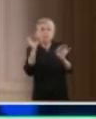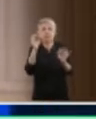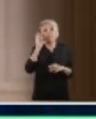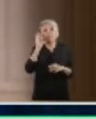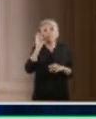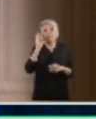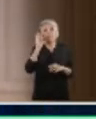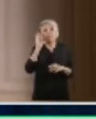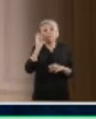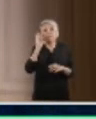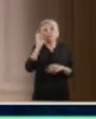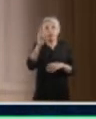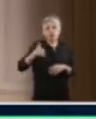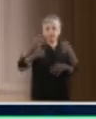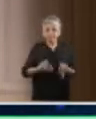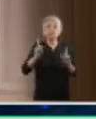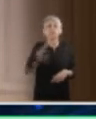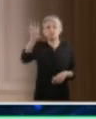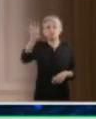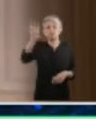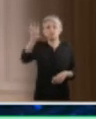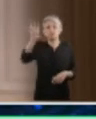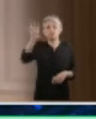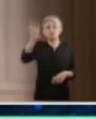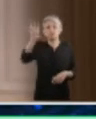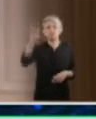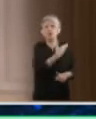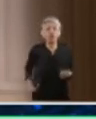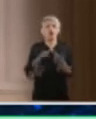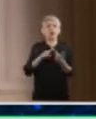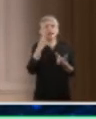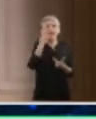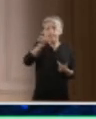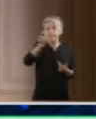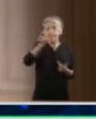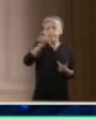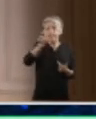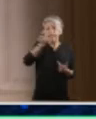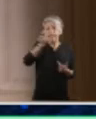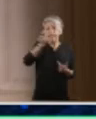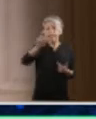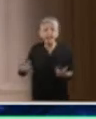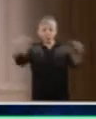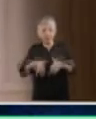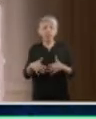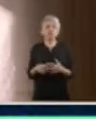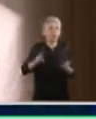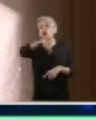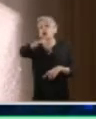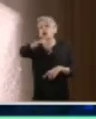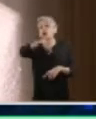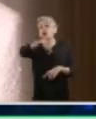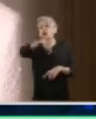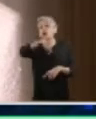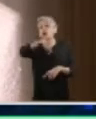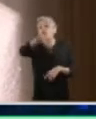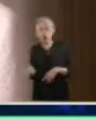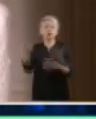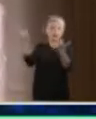con una deuda externa impresionante y con un nivel de pobreza nunca antes